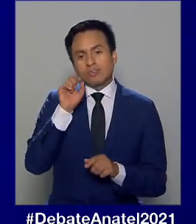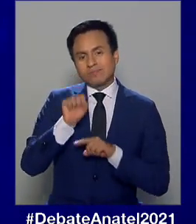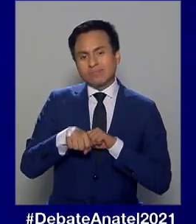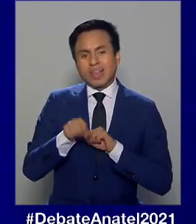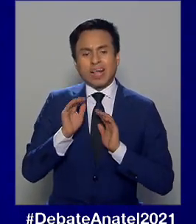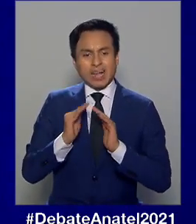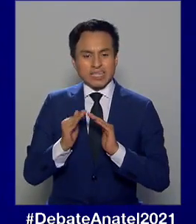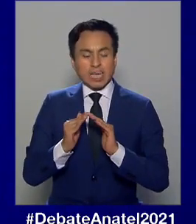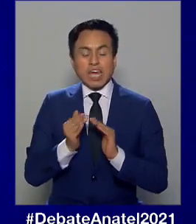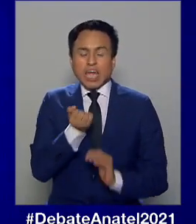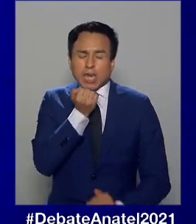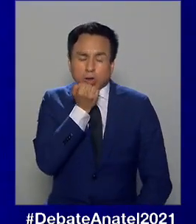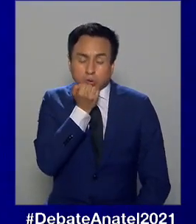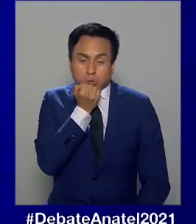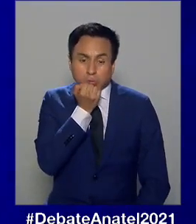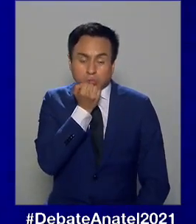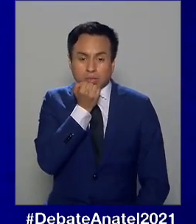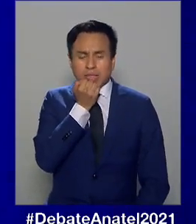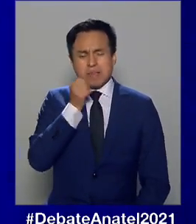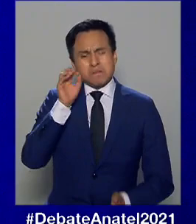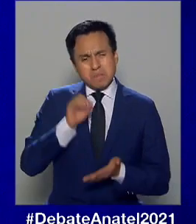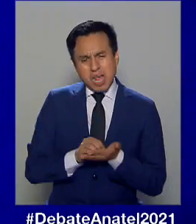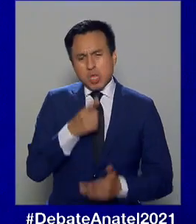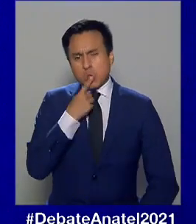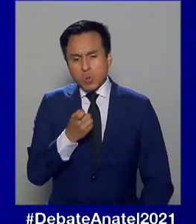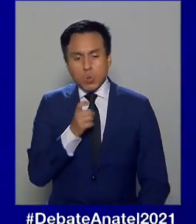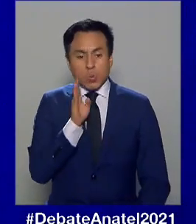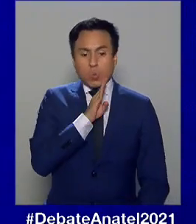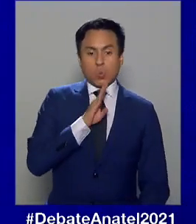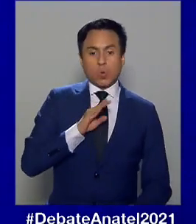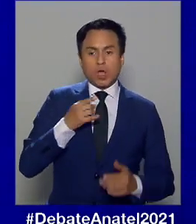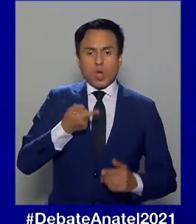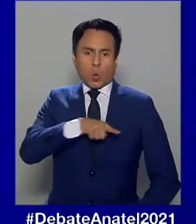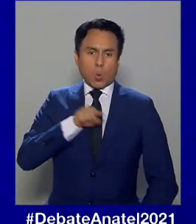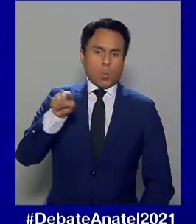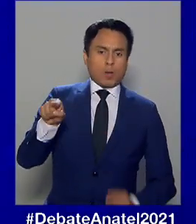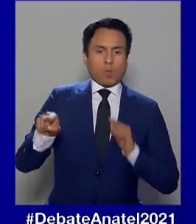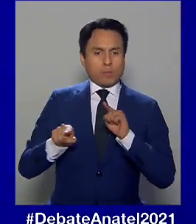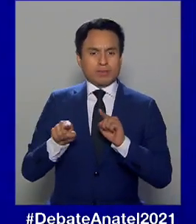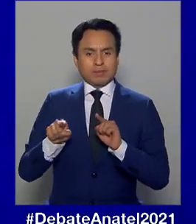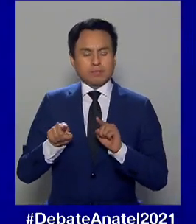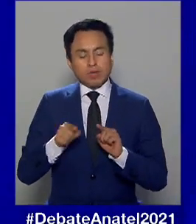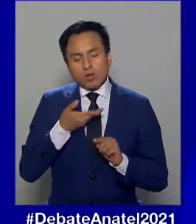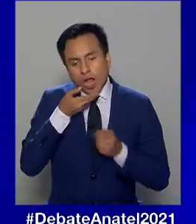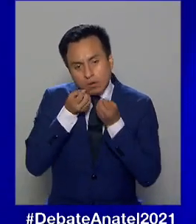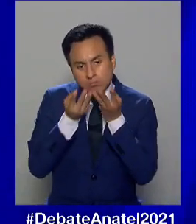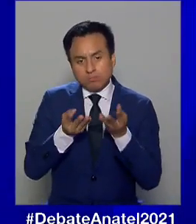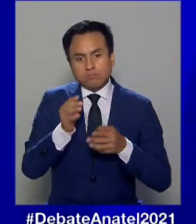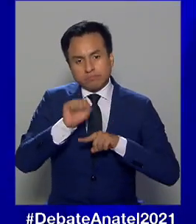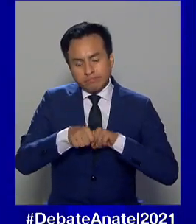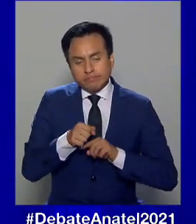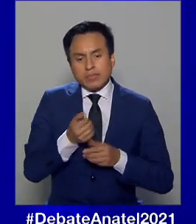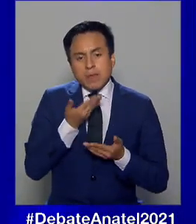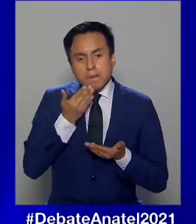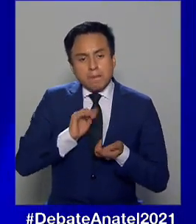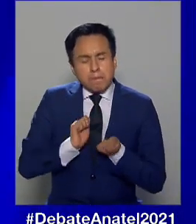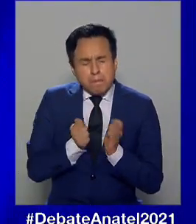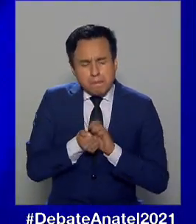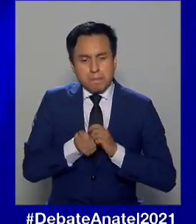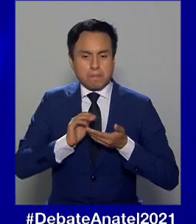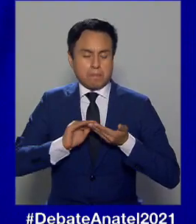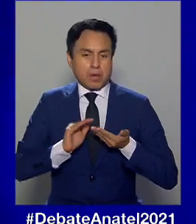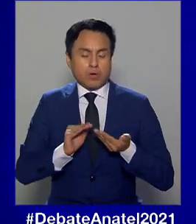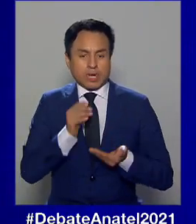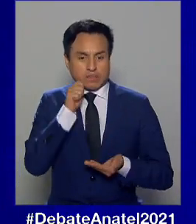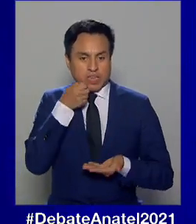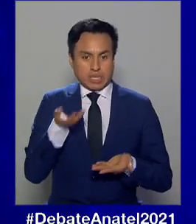cuando comete errores, en vez de perseverar, tratar de esconderlos o echarle la culpa al empedrado, lo reconoce y trata de mejorar. Ese yo creo que es